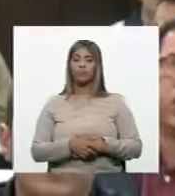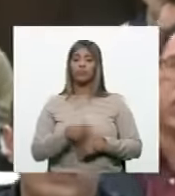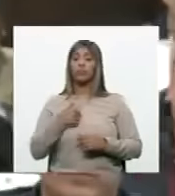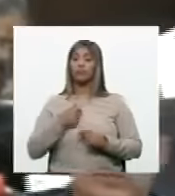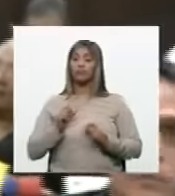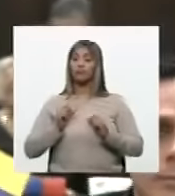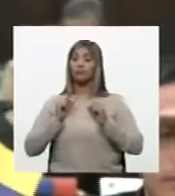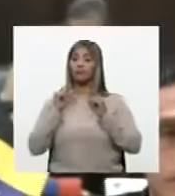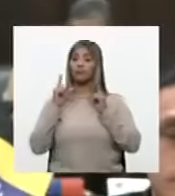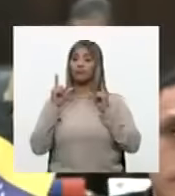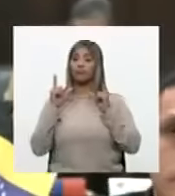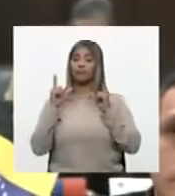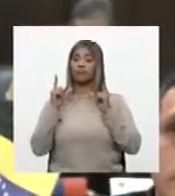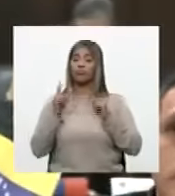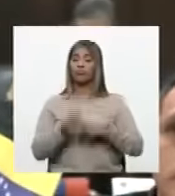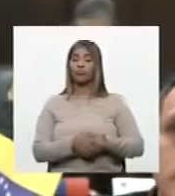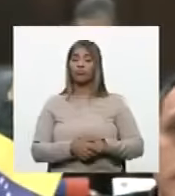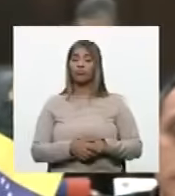Sorprendentemente,